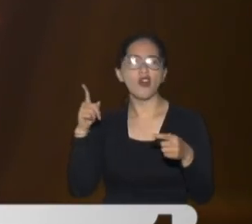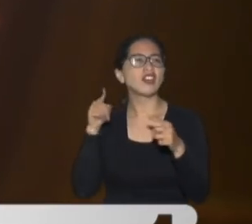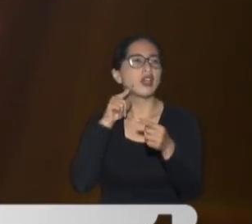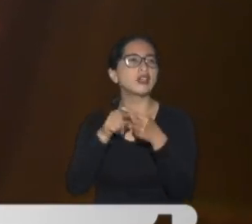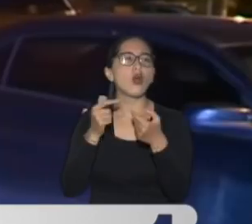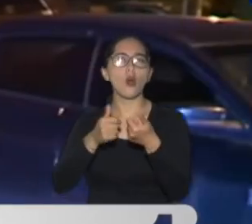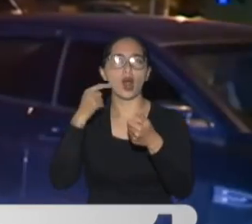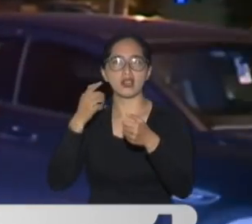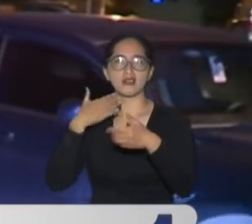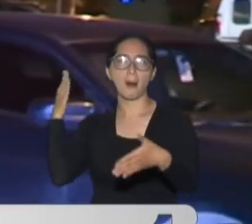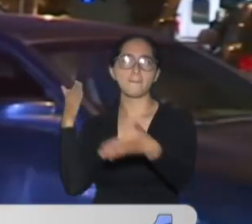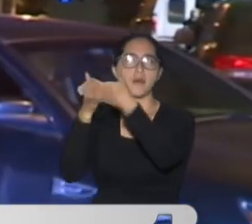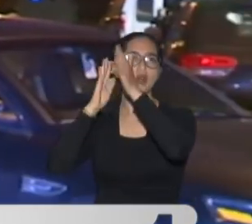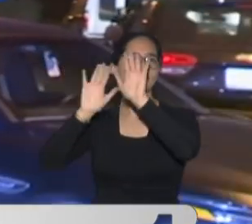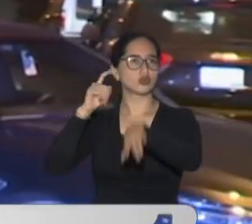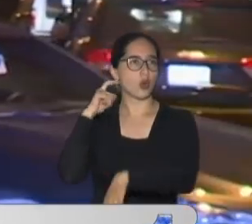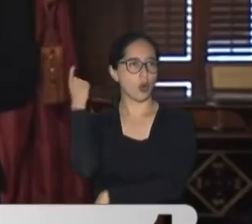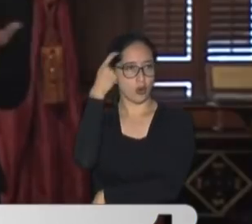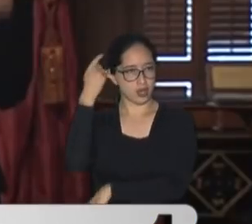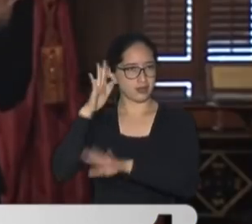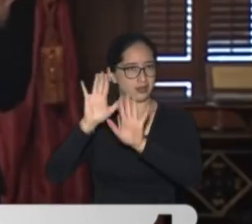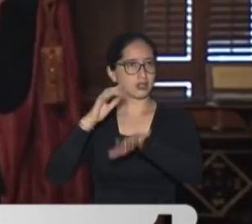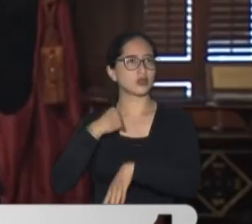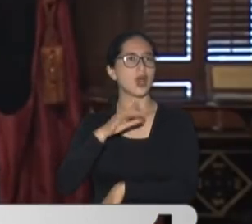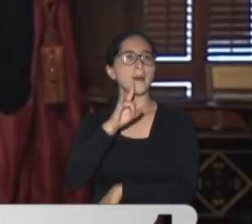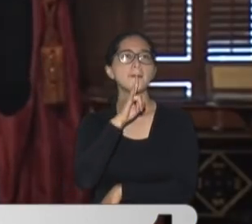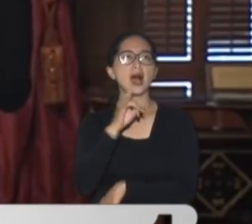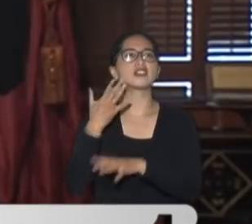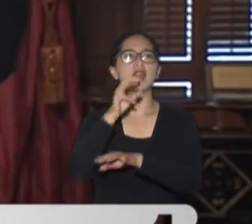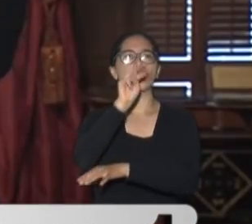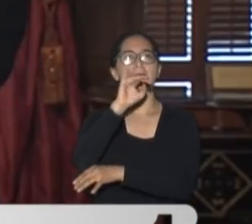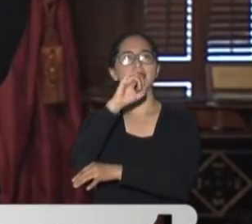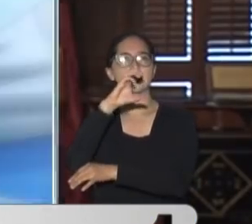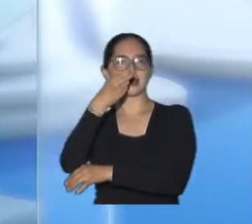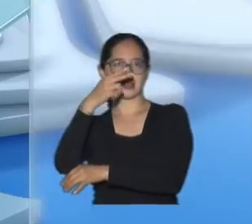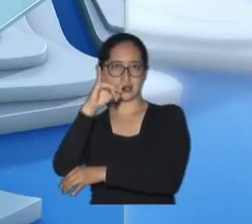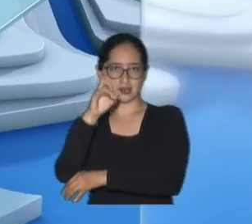de Michigan y secuestrar a su gobernadora, la demócrata Gretchen Whitmer.